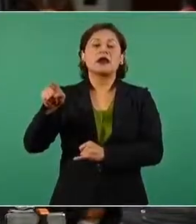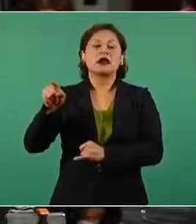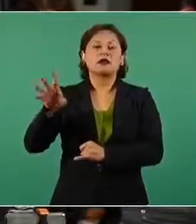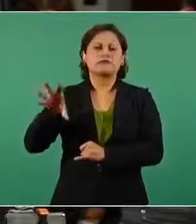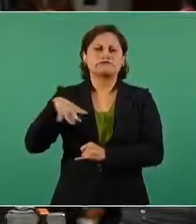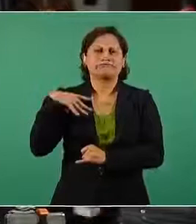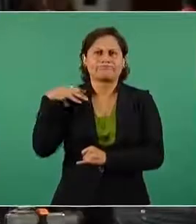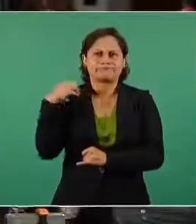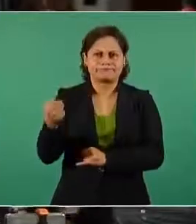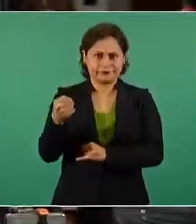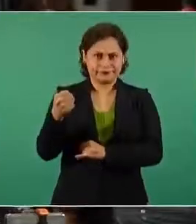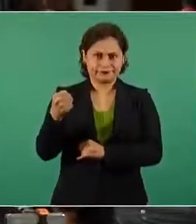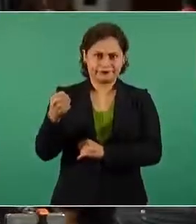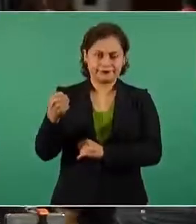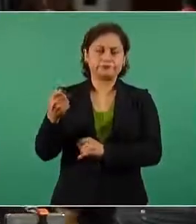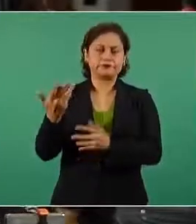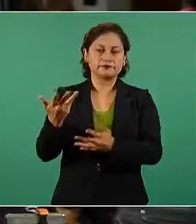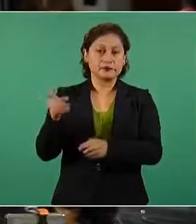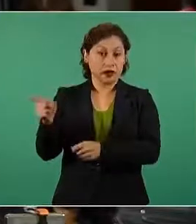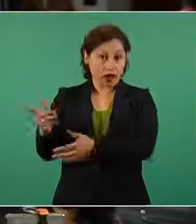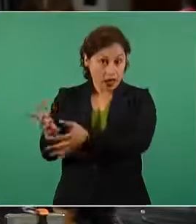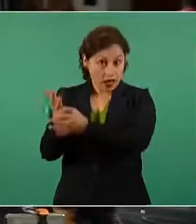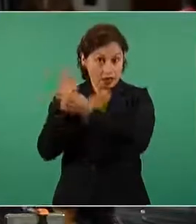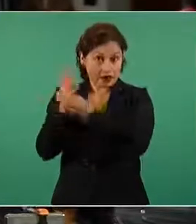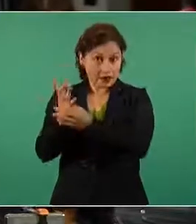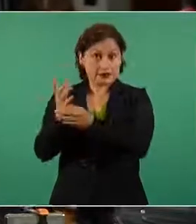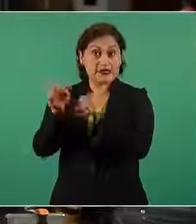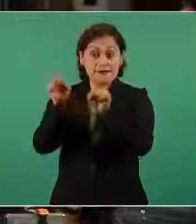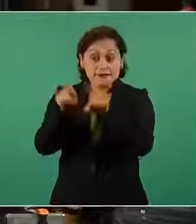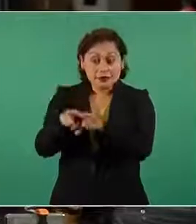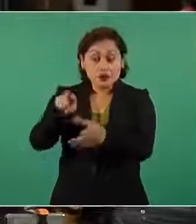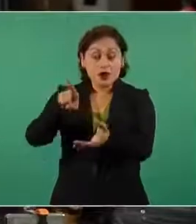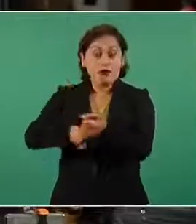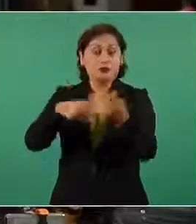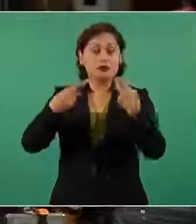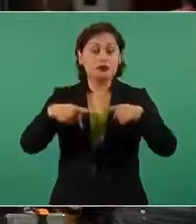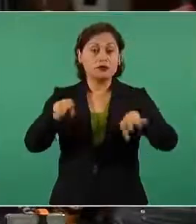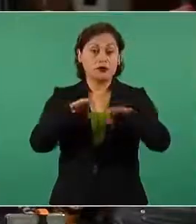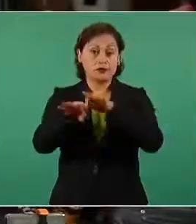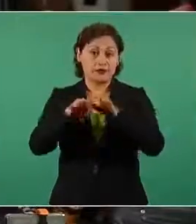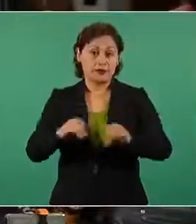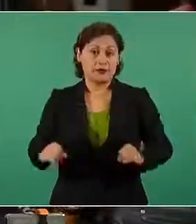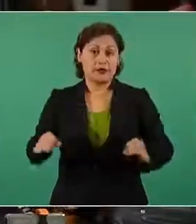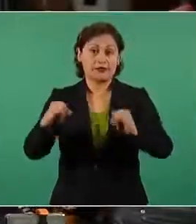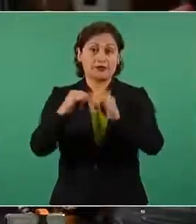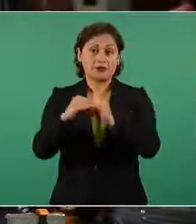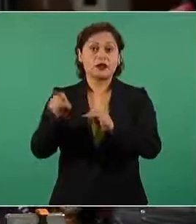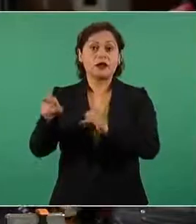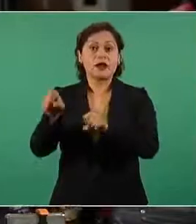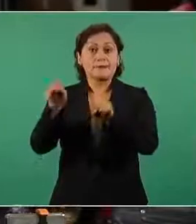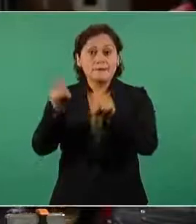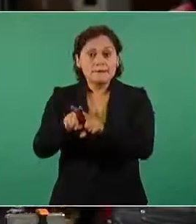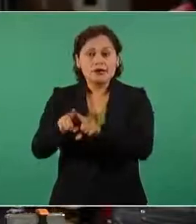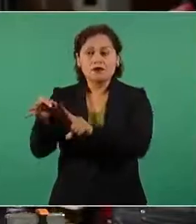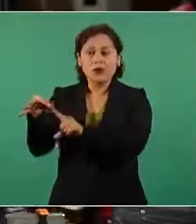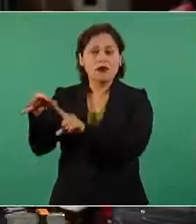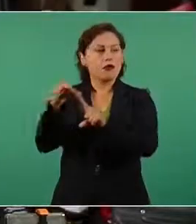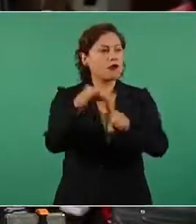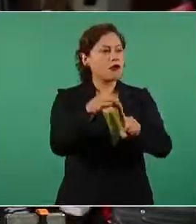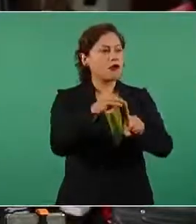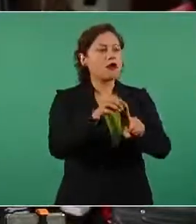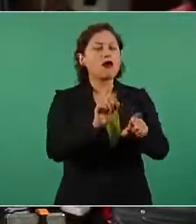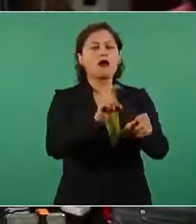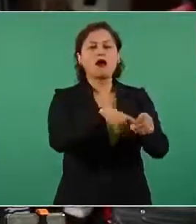estos mismos funcionarios públicos son los que negocian y entregan a los migrantes con los grupos de la delincuencia